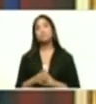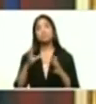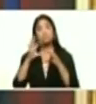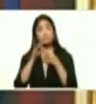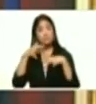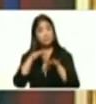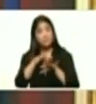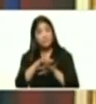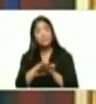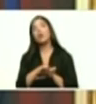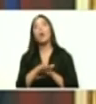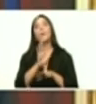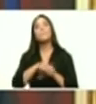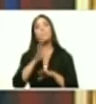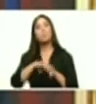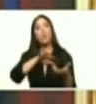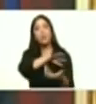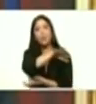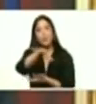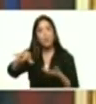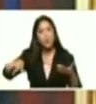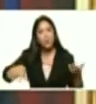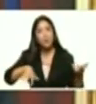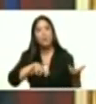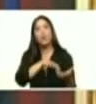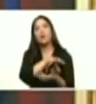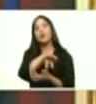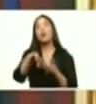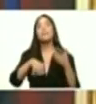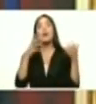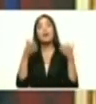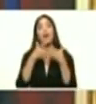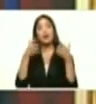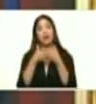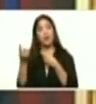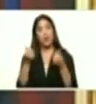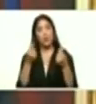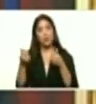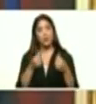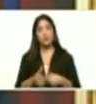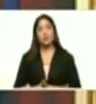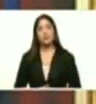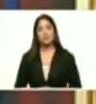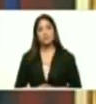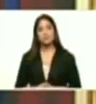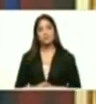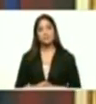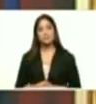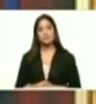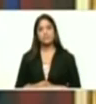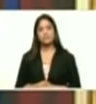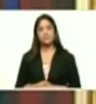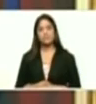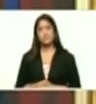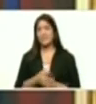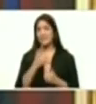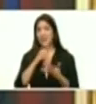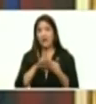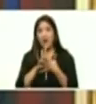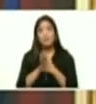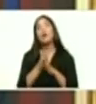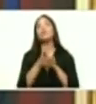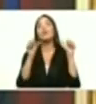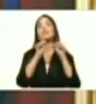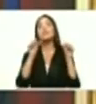por el cáncer del caos neoliberal y de la guerra económica, cáncer terminal del sistema